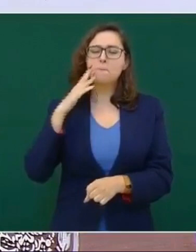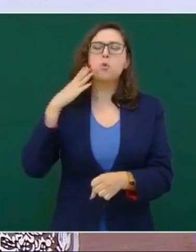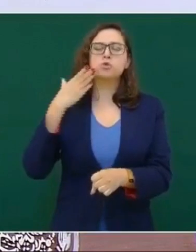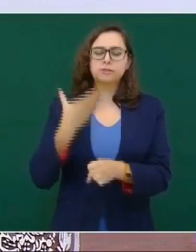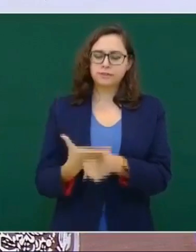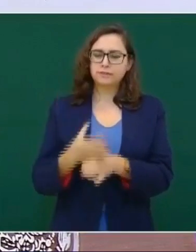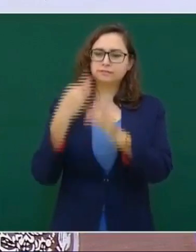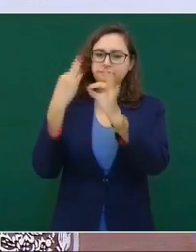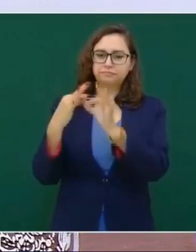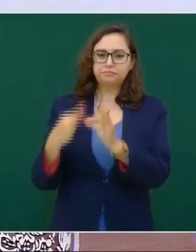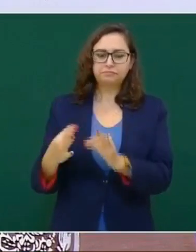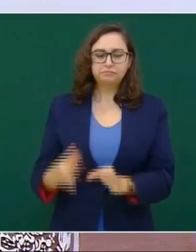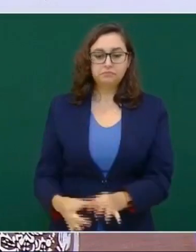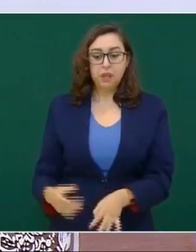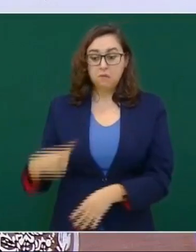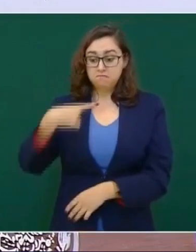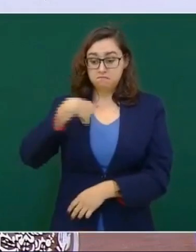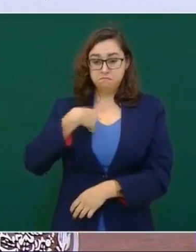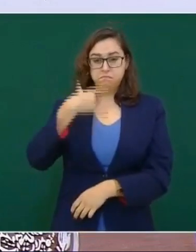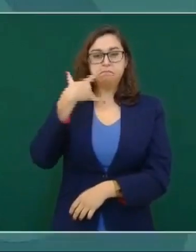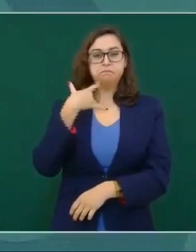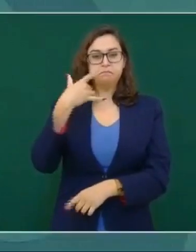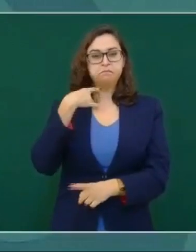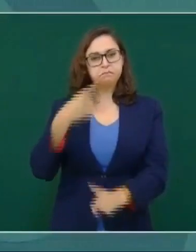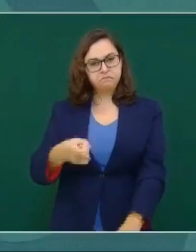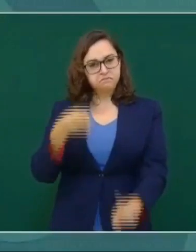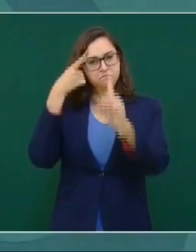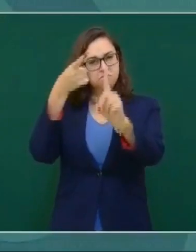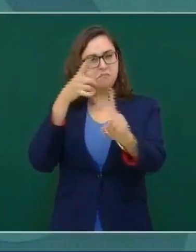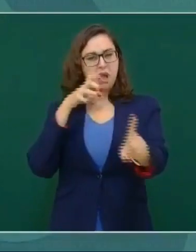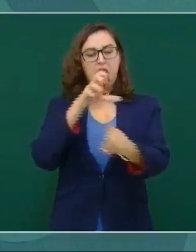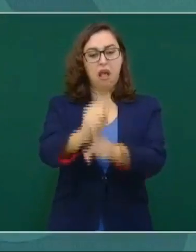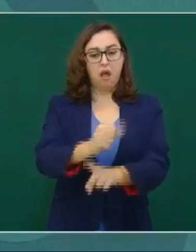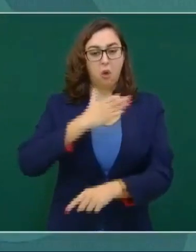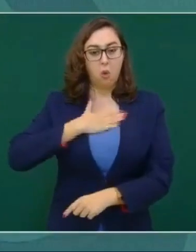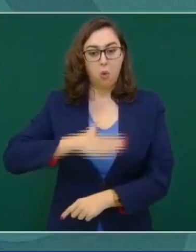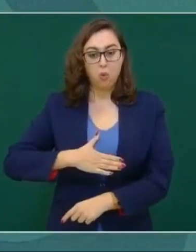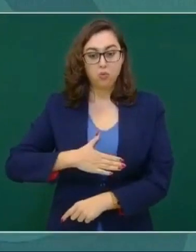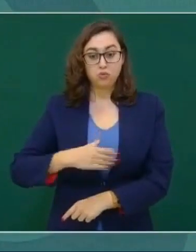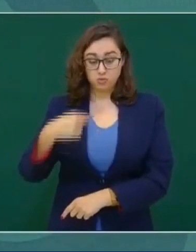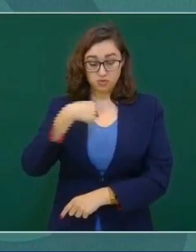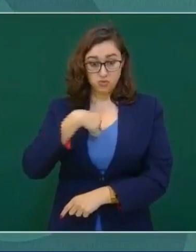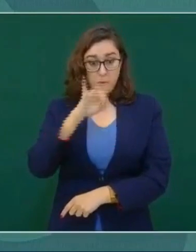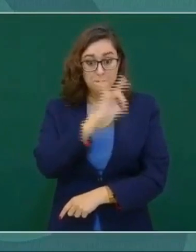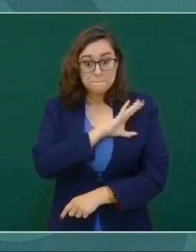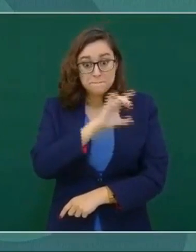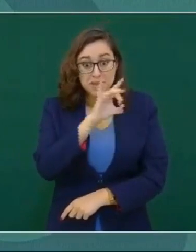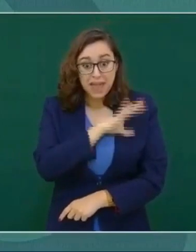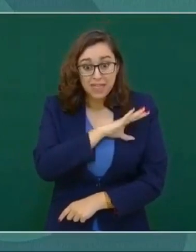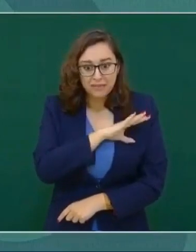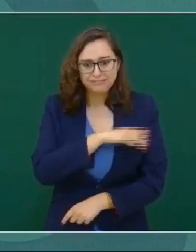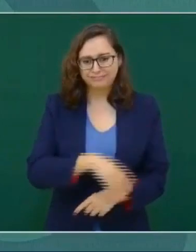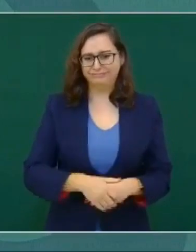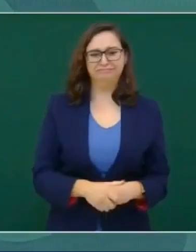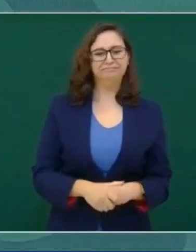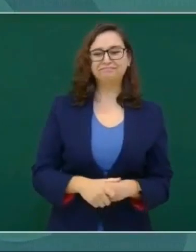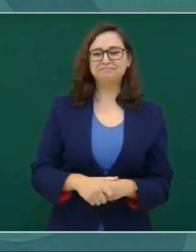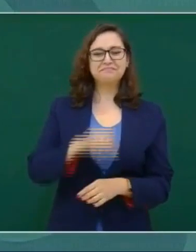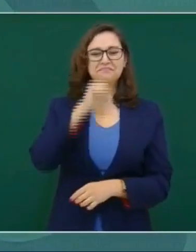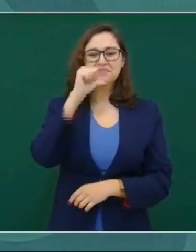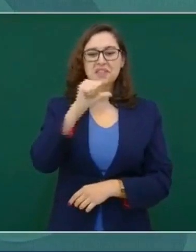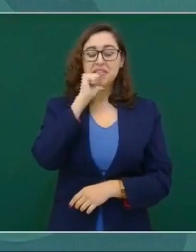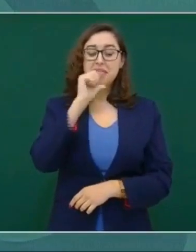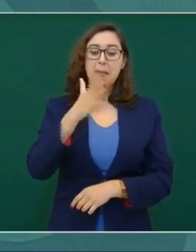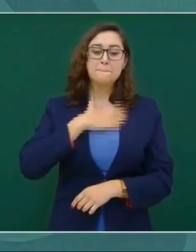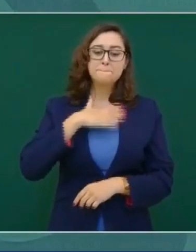justicia no tiene nada que temer. Además yo tengo mi ángel de la guarda, que es el pueblo